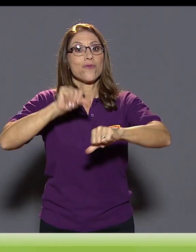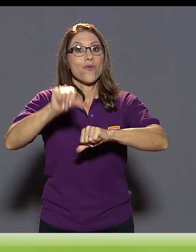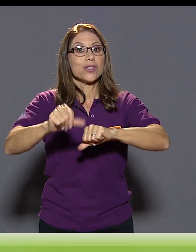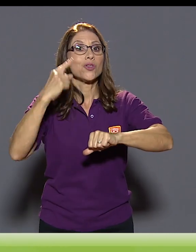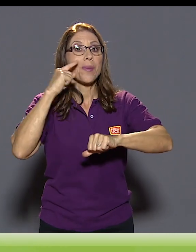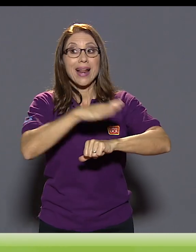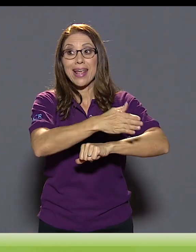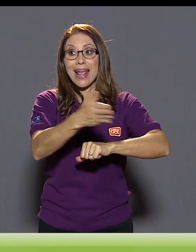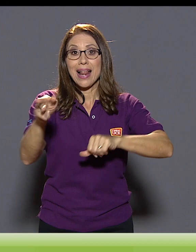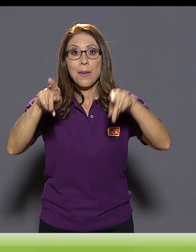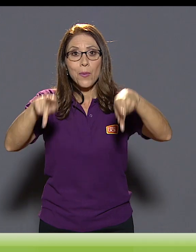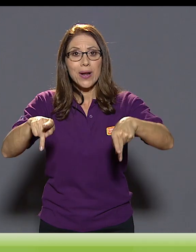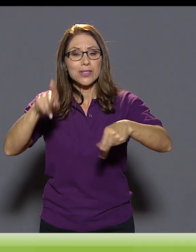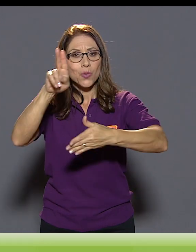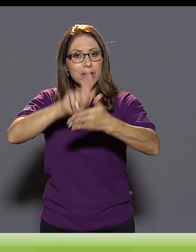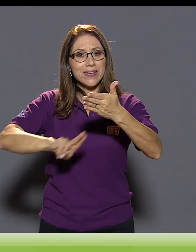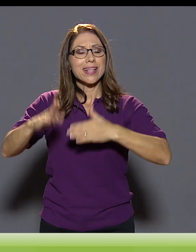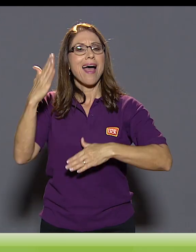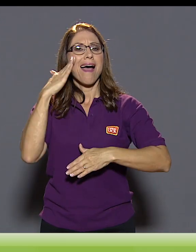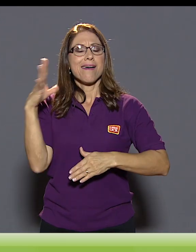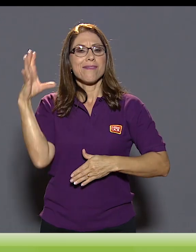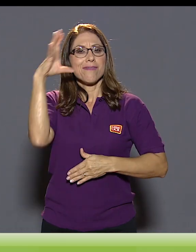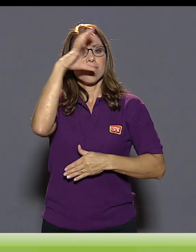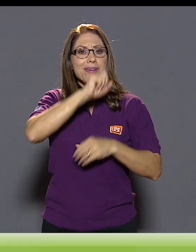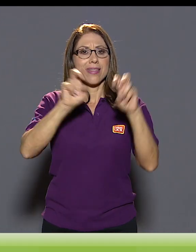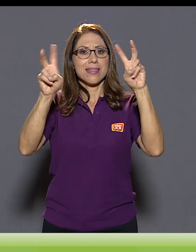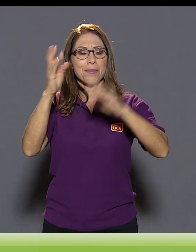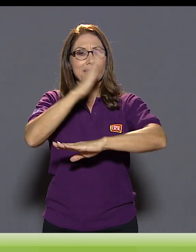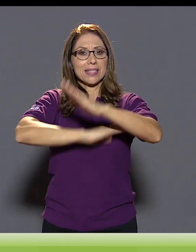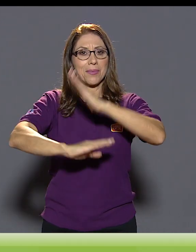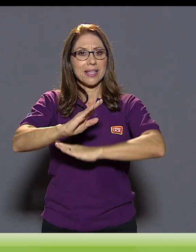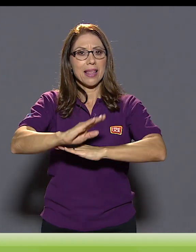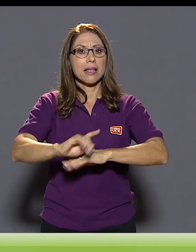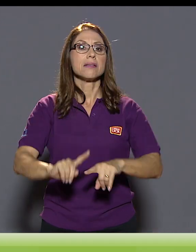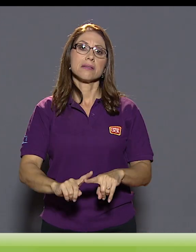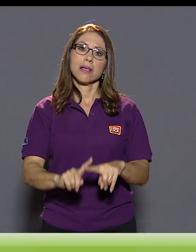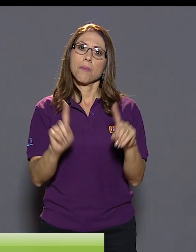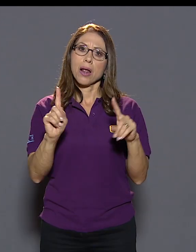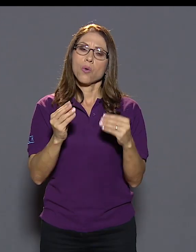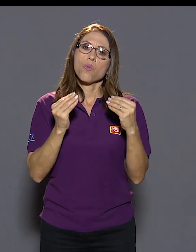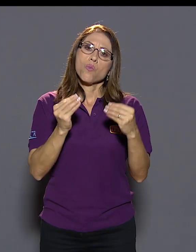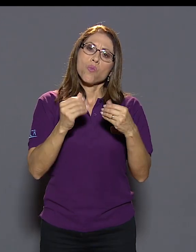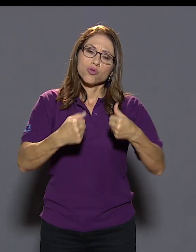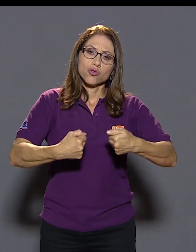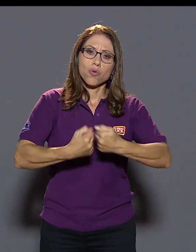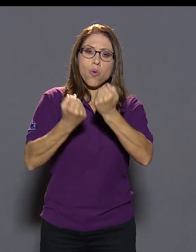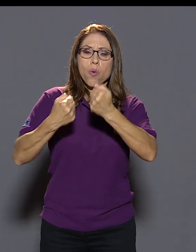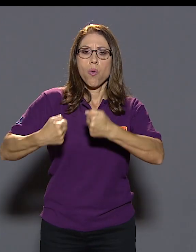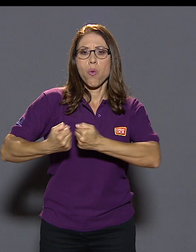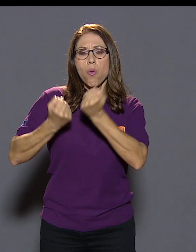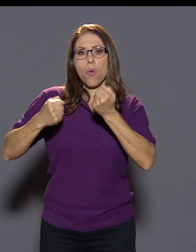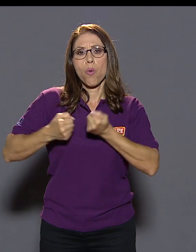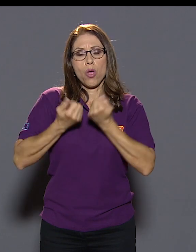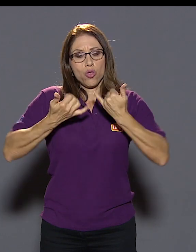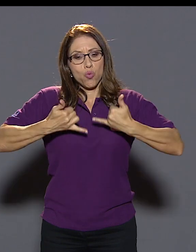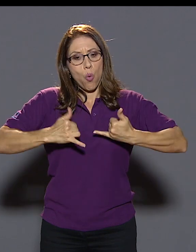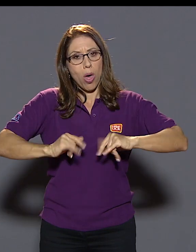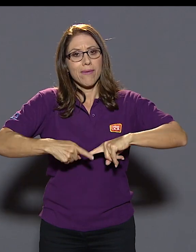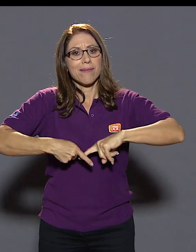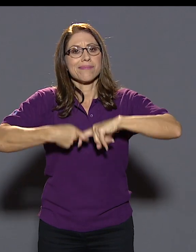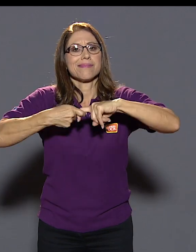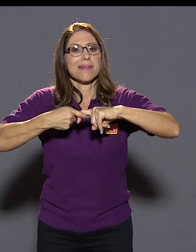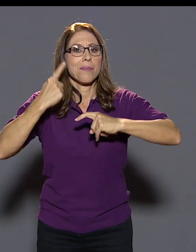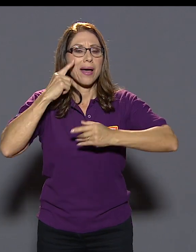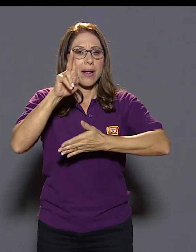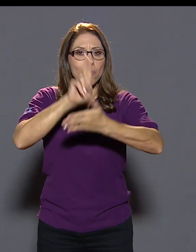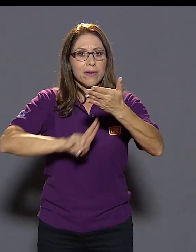la población universitaria en temas de discapacidad. Sin embargo, son muchos también los retos que las universidades todavía tienen que